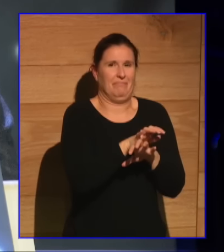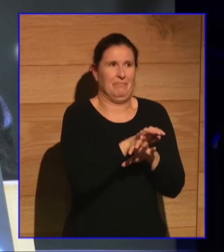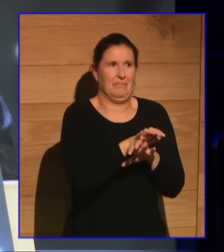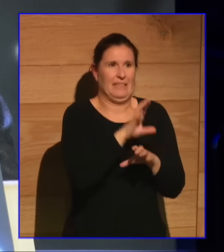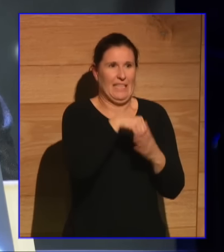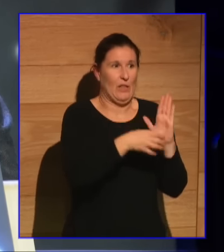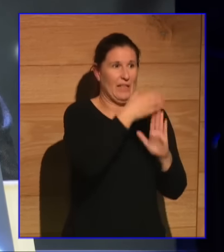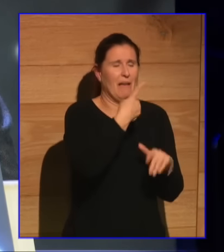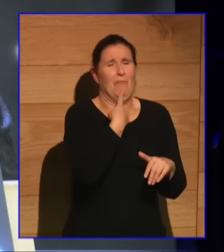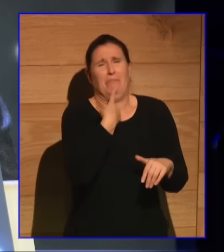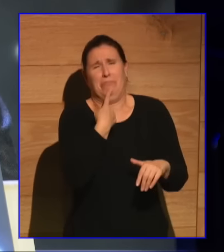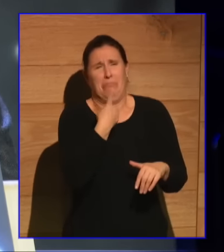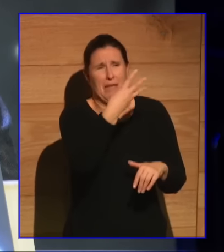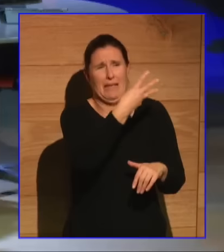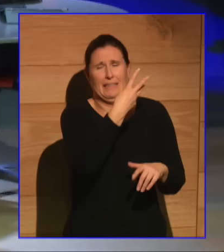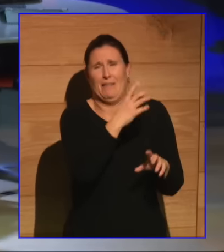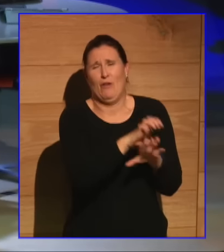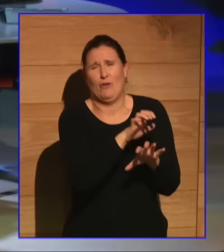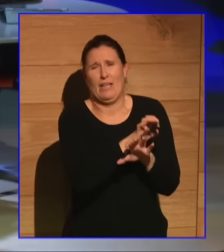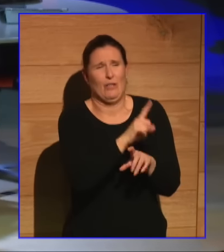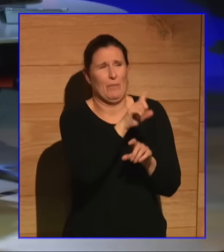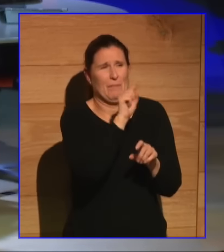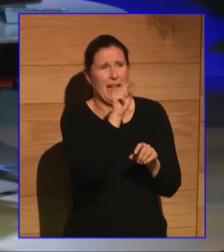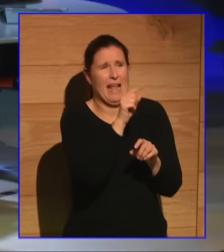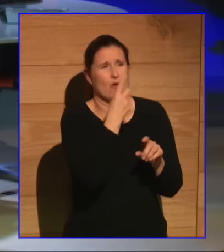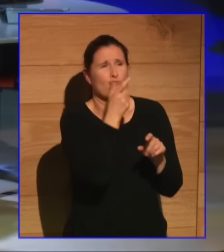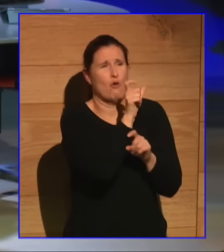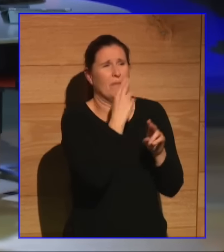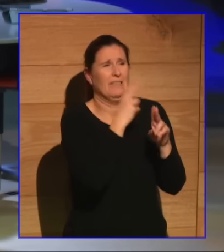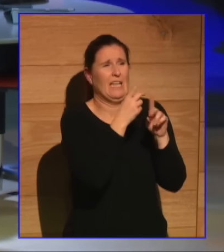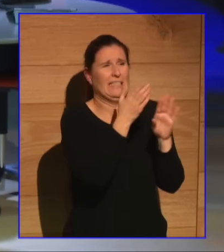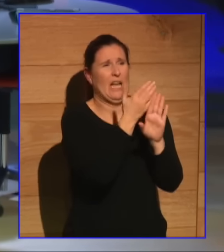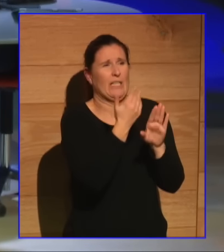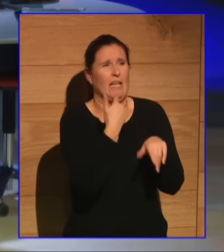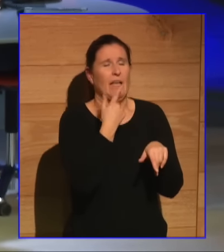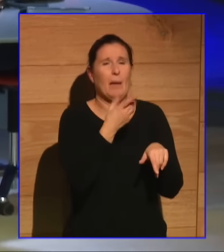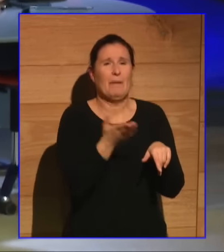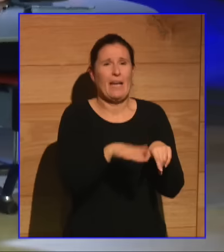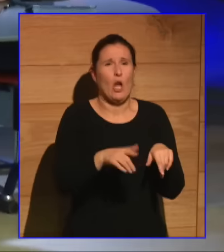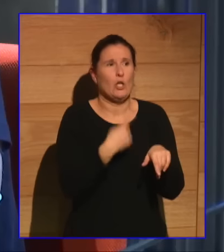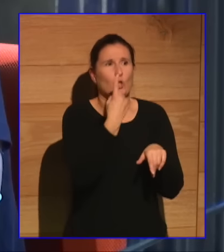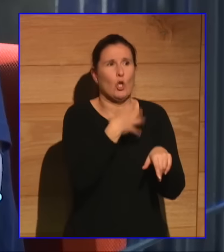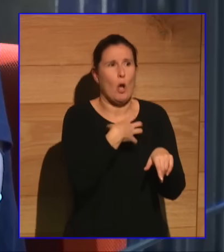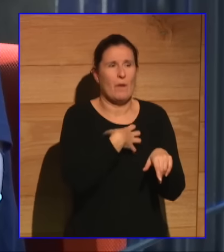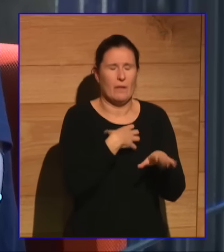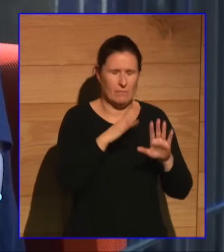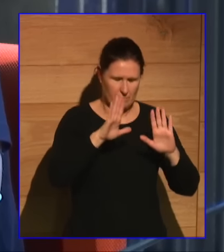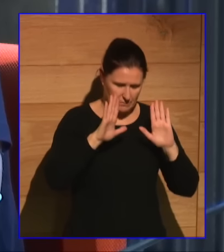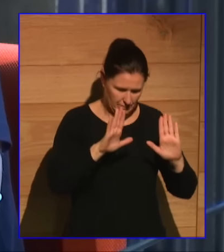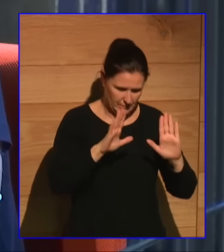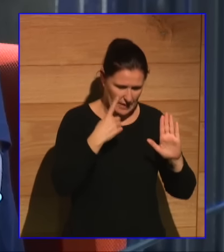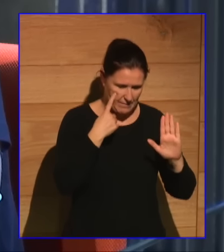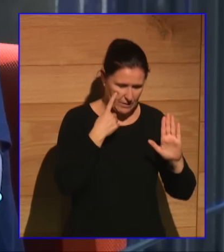¿Ascensor? El del tercero es un cachondo. Pida que los niños viajen solos. Qué gracioso. Estoy viajando hacia atrás en el tiempo y